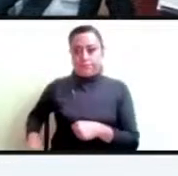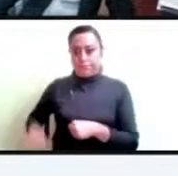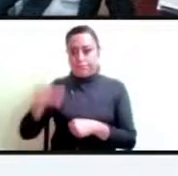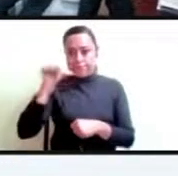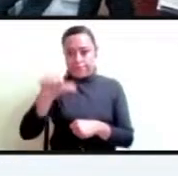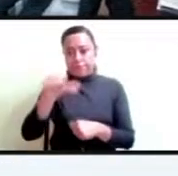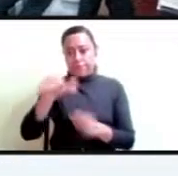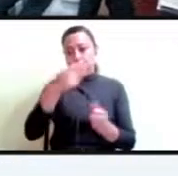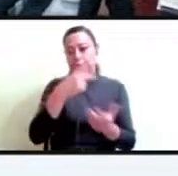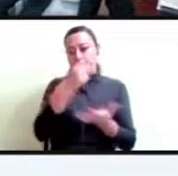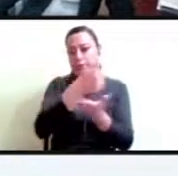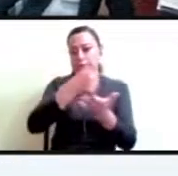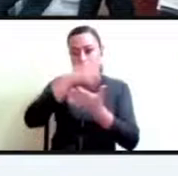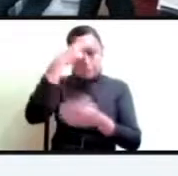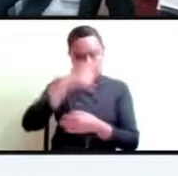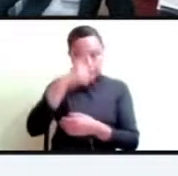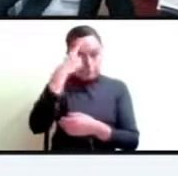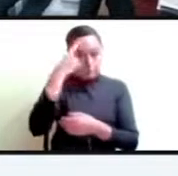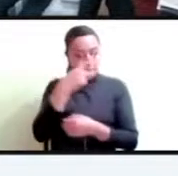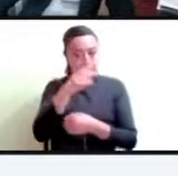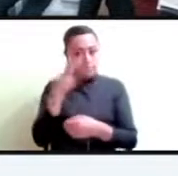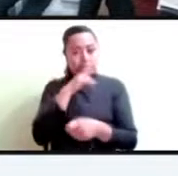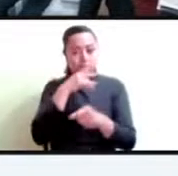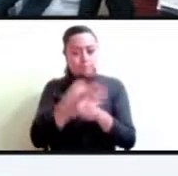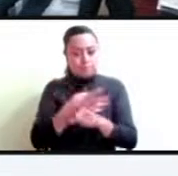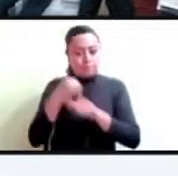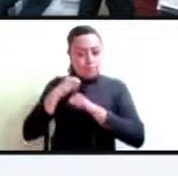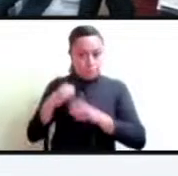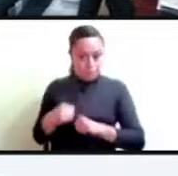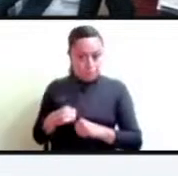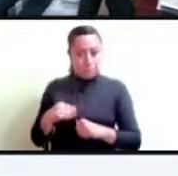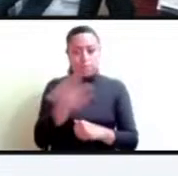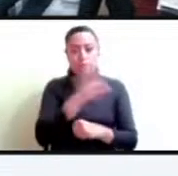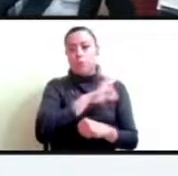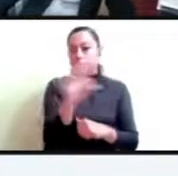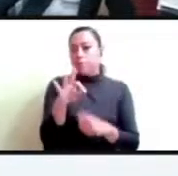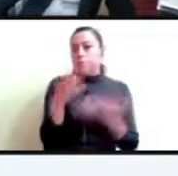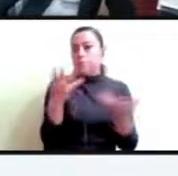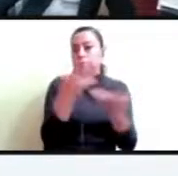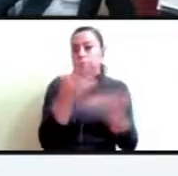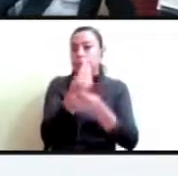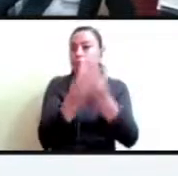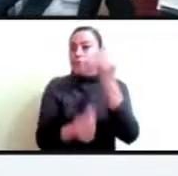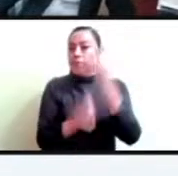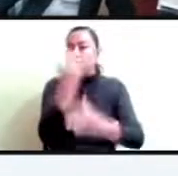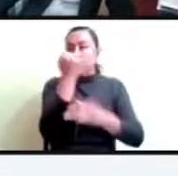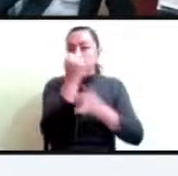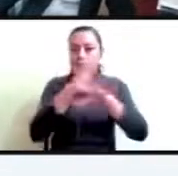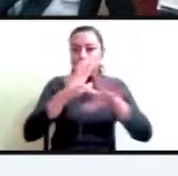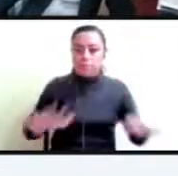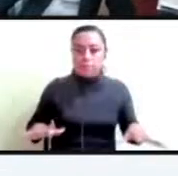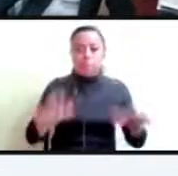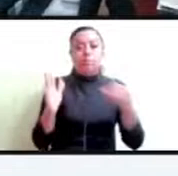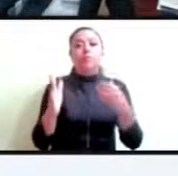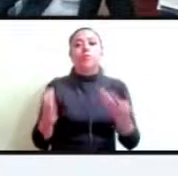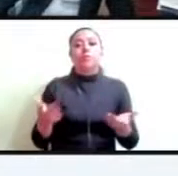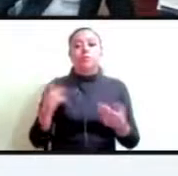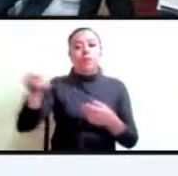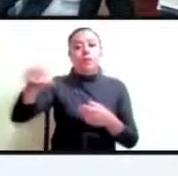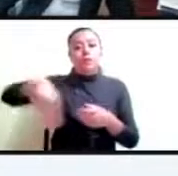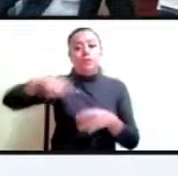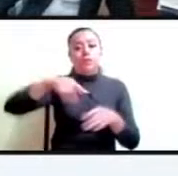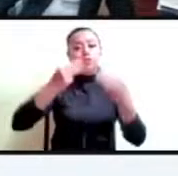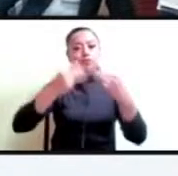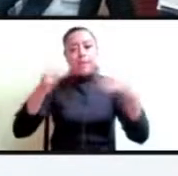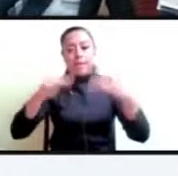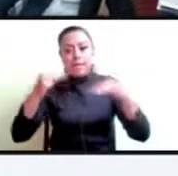a que en el ámbito de sus respectivas competencias actualicen la información respecto de los mercados sobre ruedas y los tianguis que